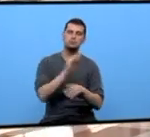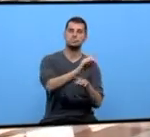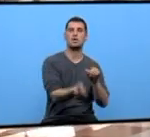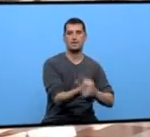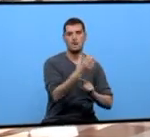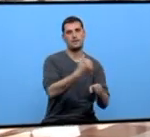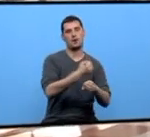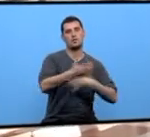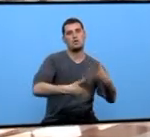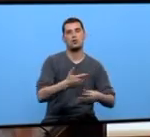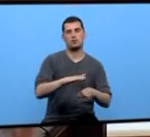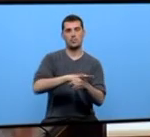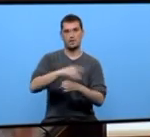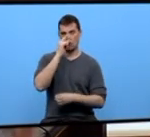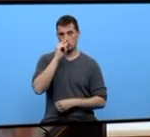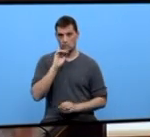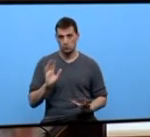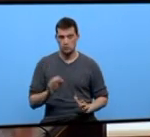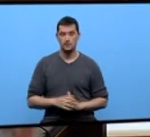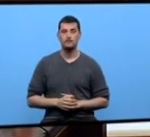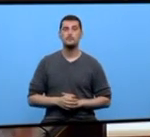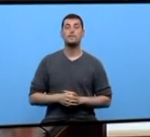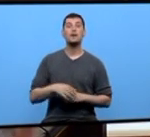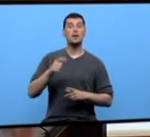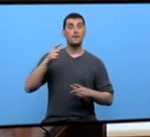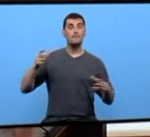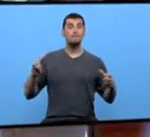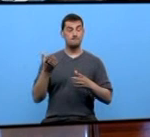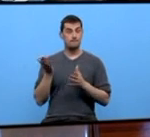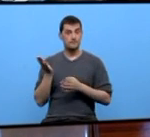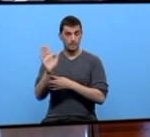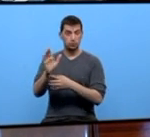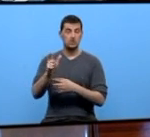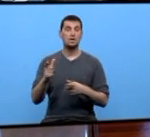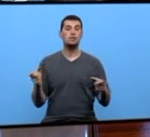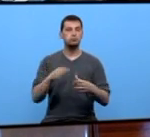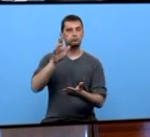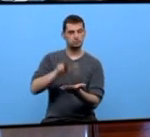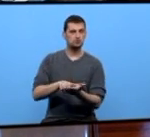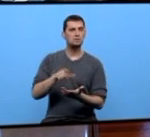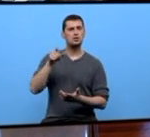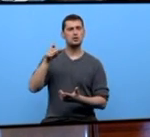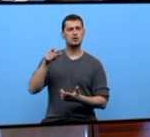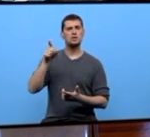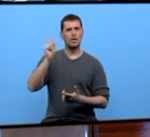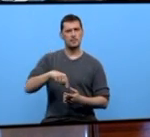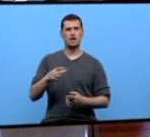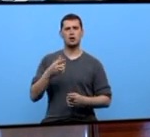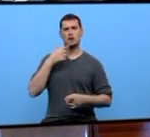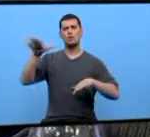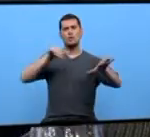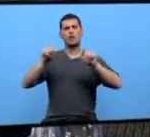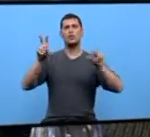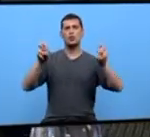creación, ao fomento do emprego na nosa provincia. Na proposta aprobada no último pleno provincial tamén se exixe a convocatoria inmediata de novas axudas